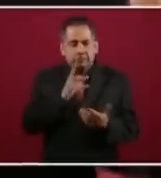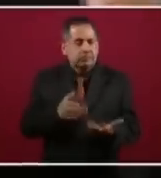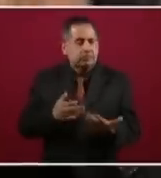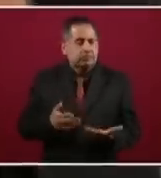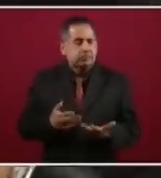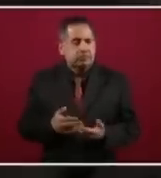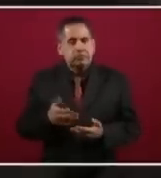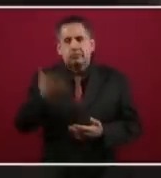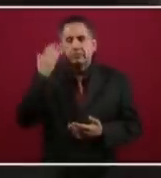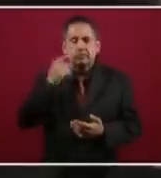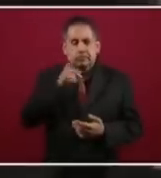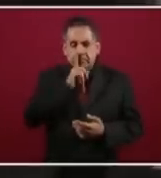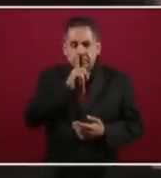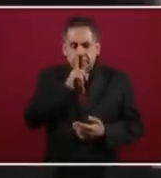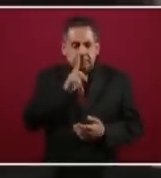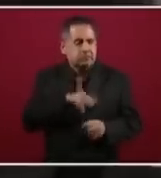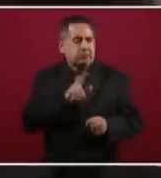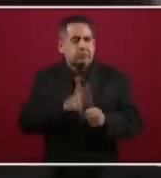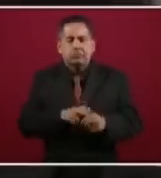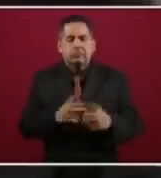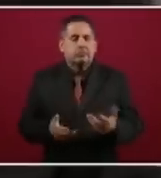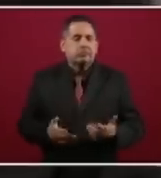se veía normal.